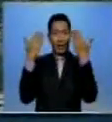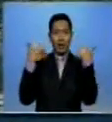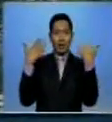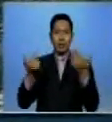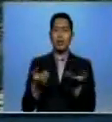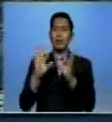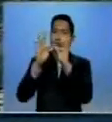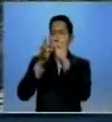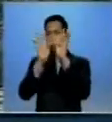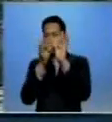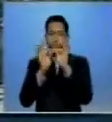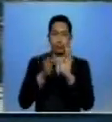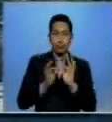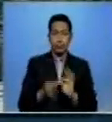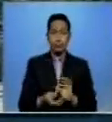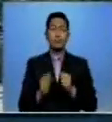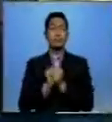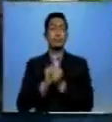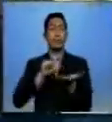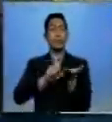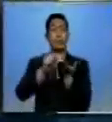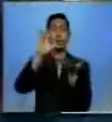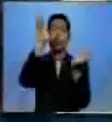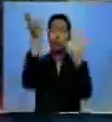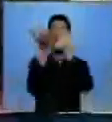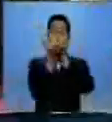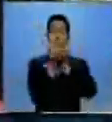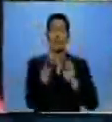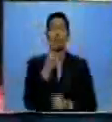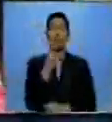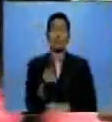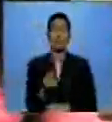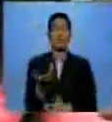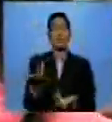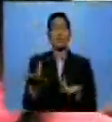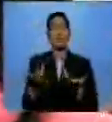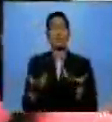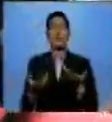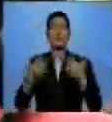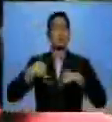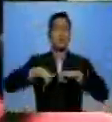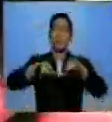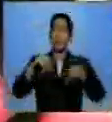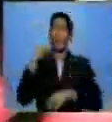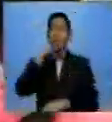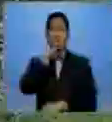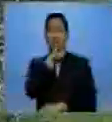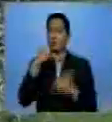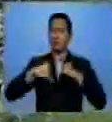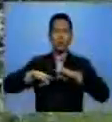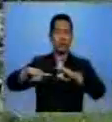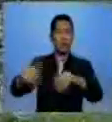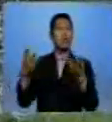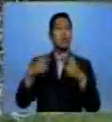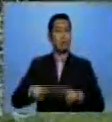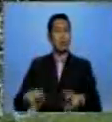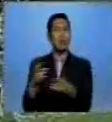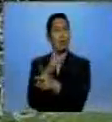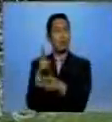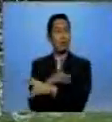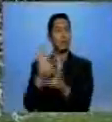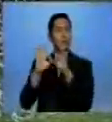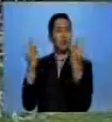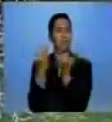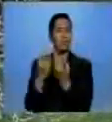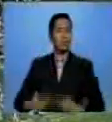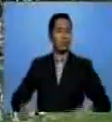Ambiente, Daniel Ortega, tras una inspección en la que confirmó que continúa la contaminación y el riesgo para varias familias que habitan en